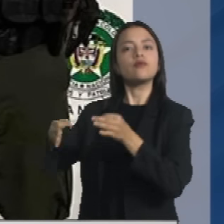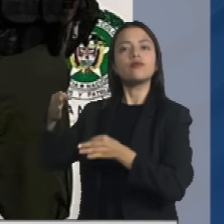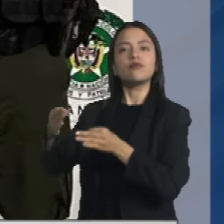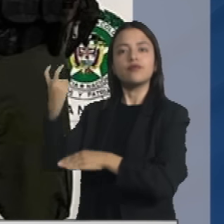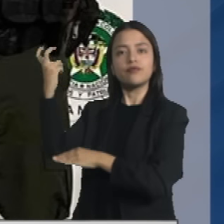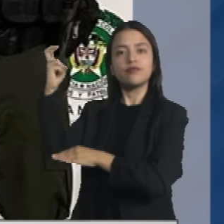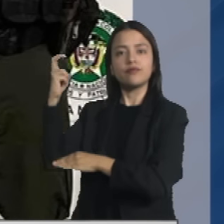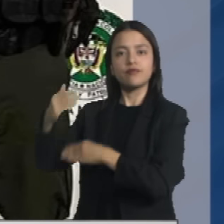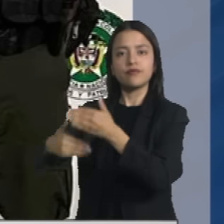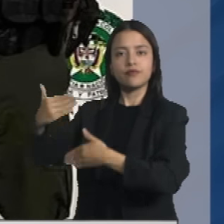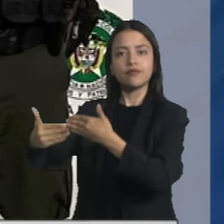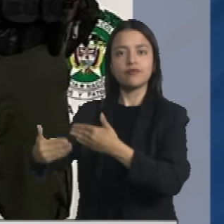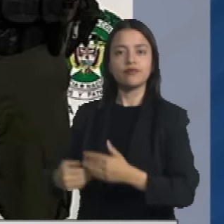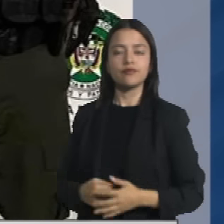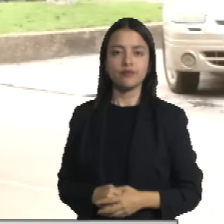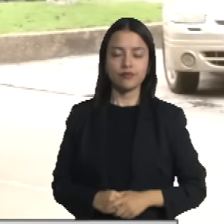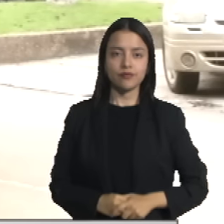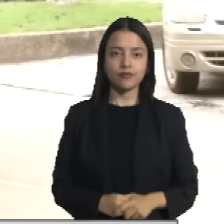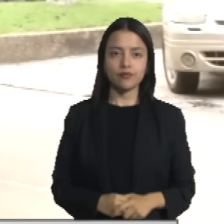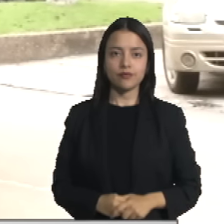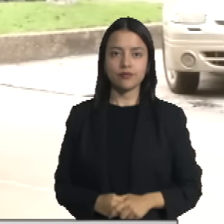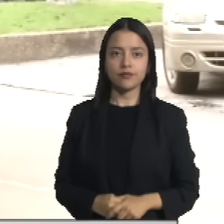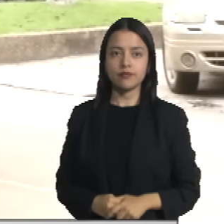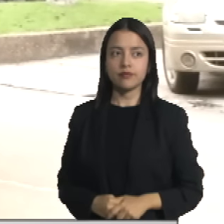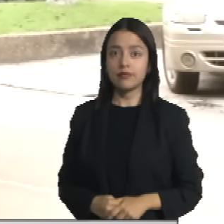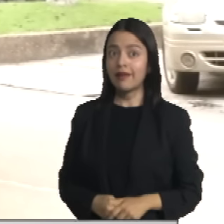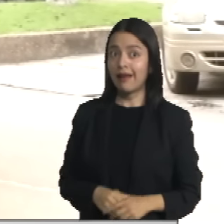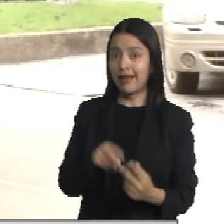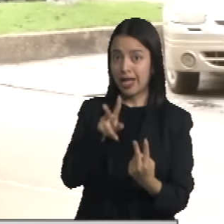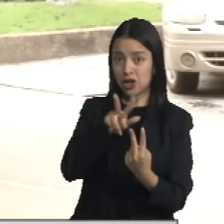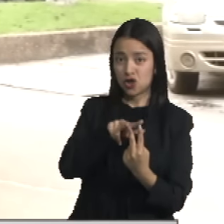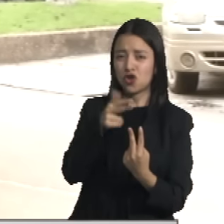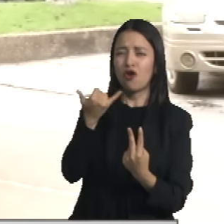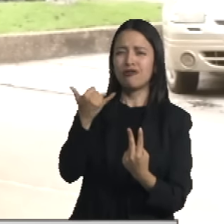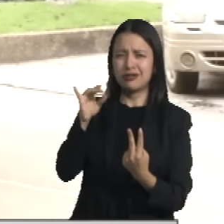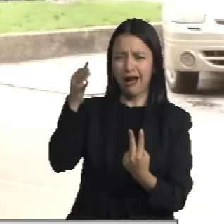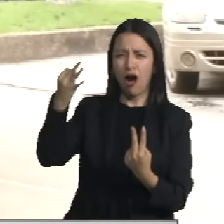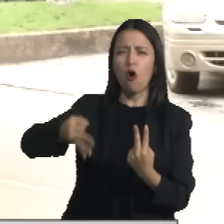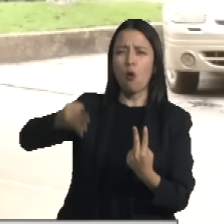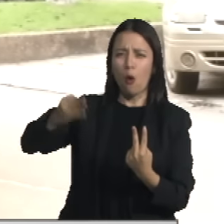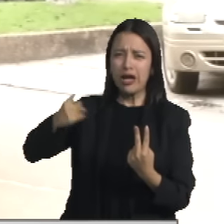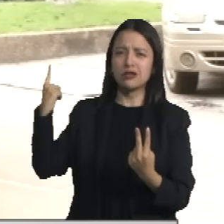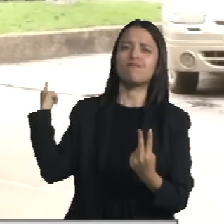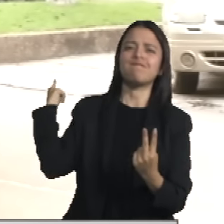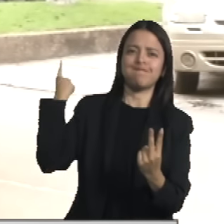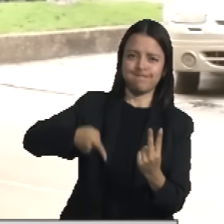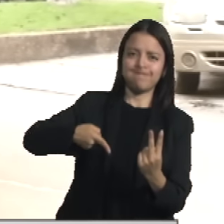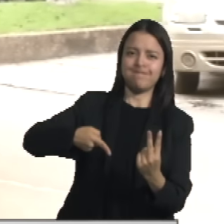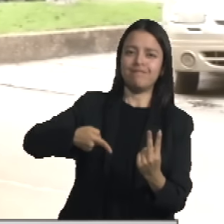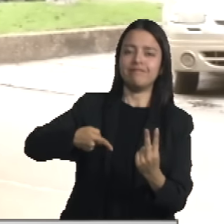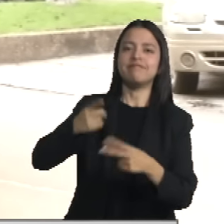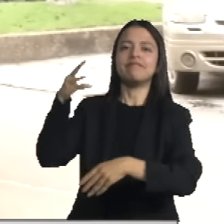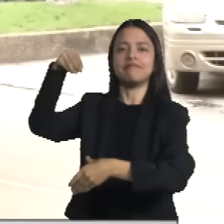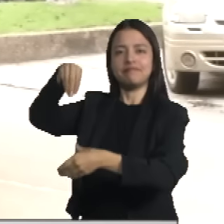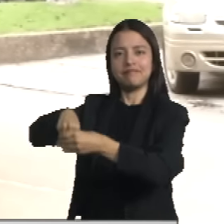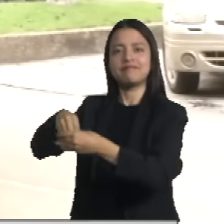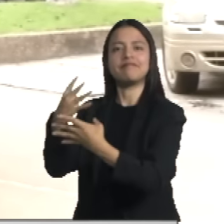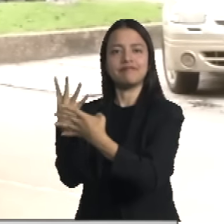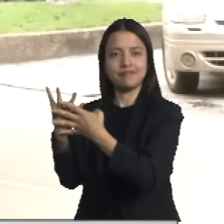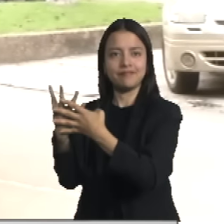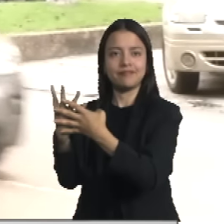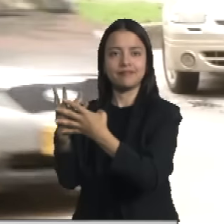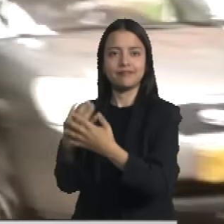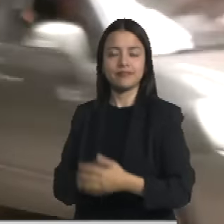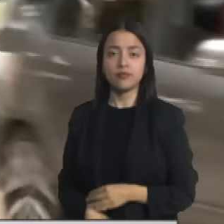de la Fiscalía. Los capturados ya fueron judicializados y contra ellos se profirió medida de